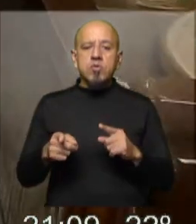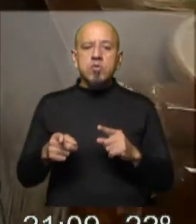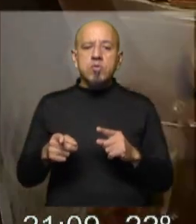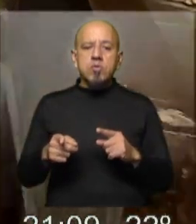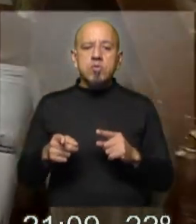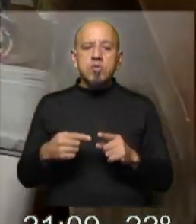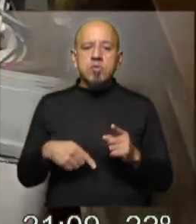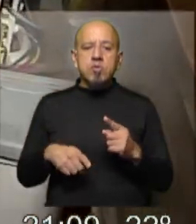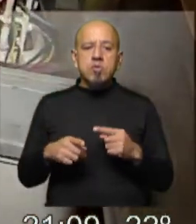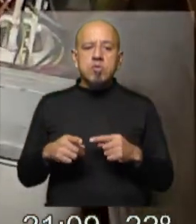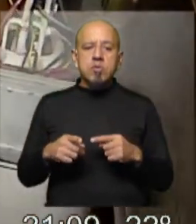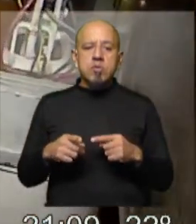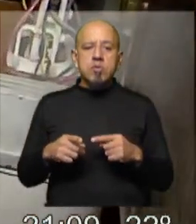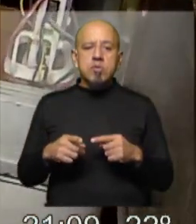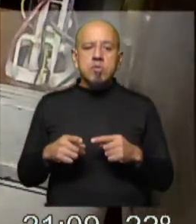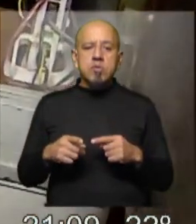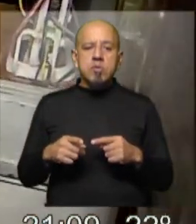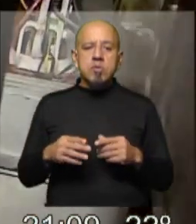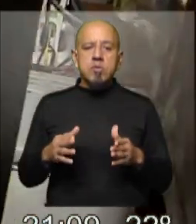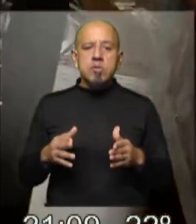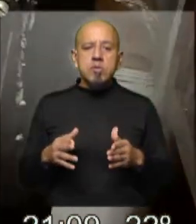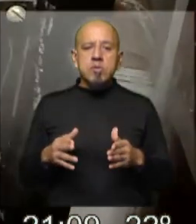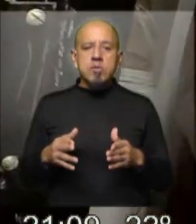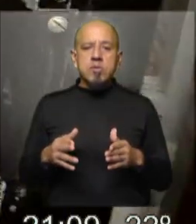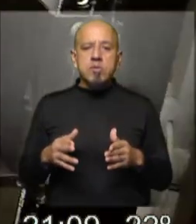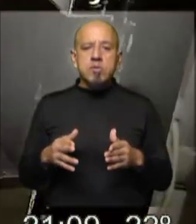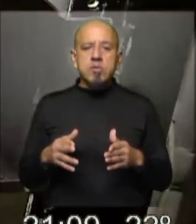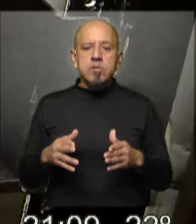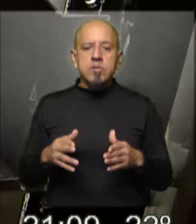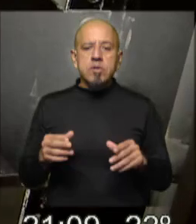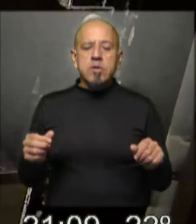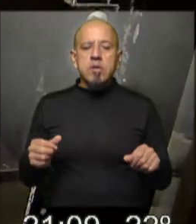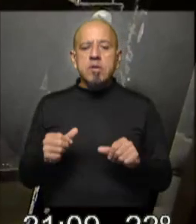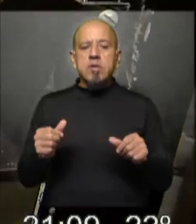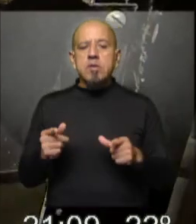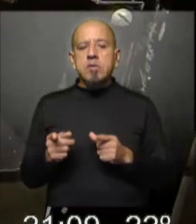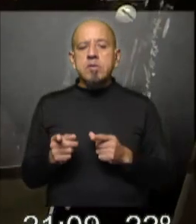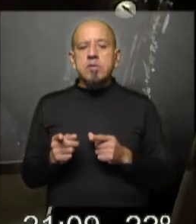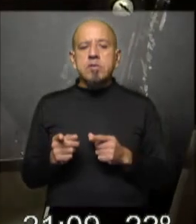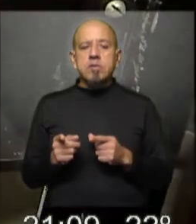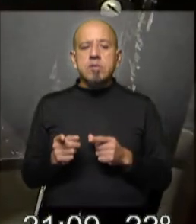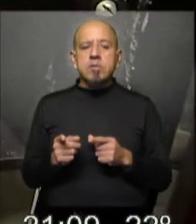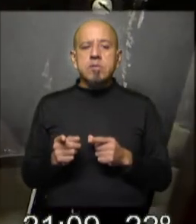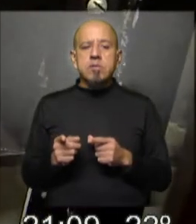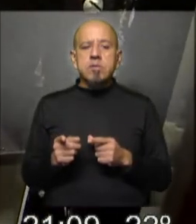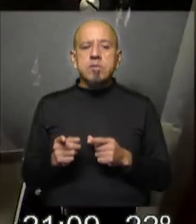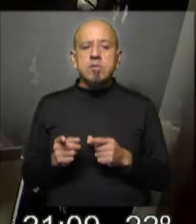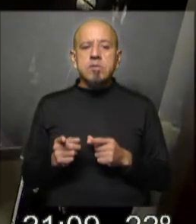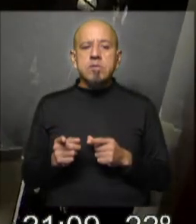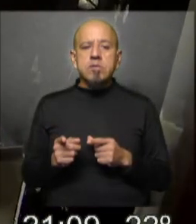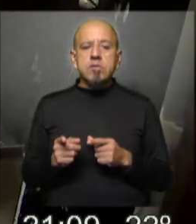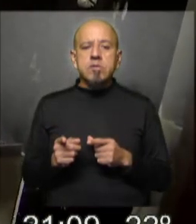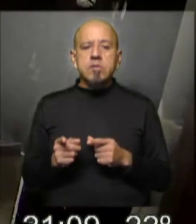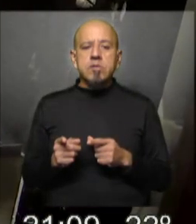todo durante la guerra, que era más fácil hacer que comprar. Entonces, él